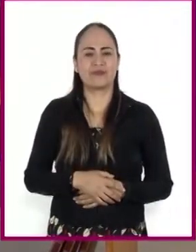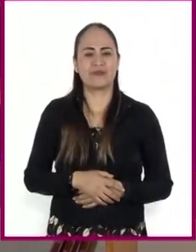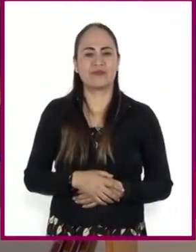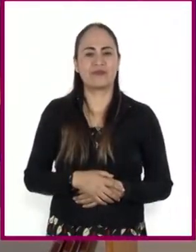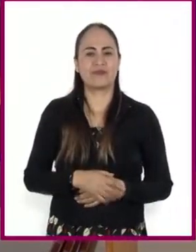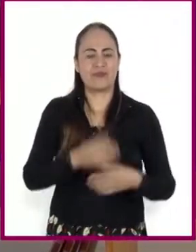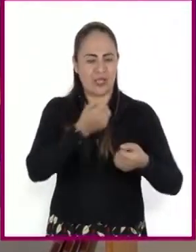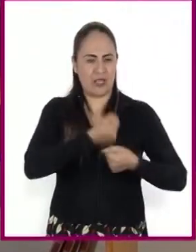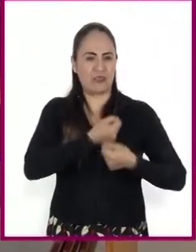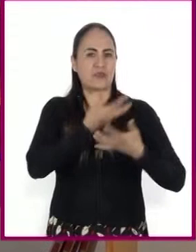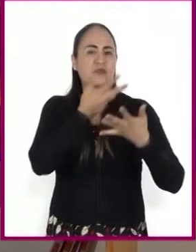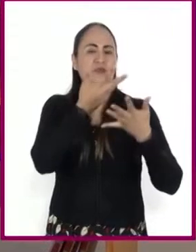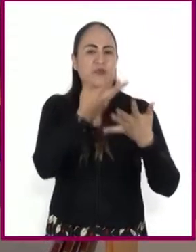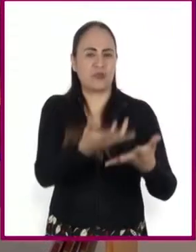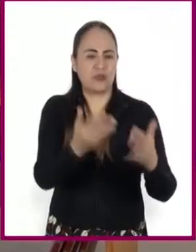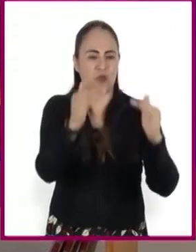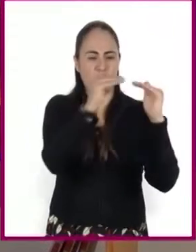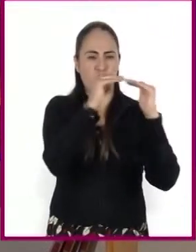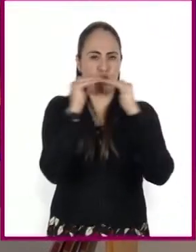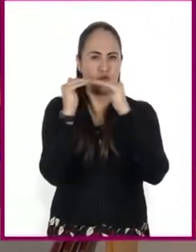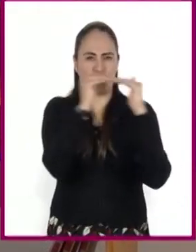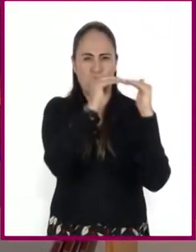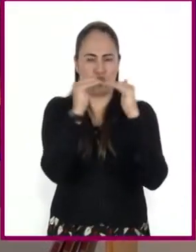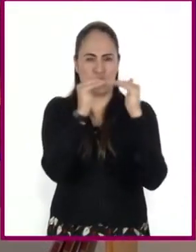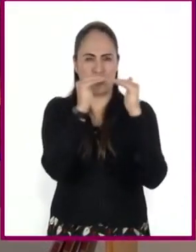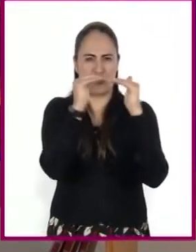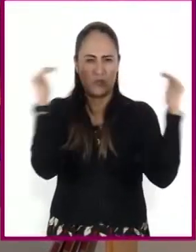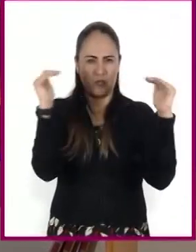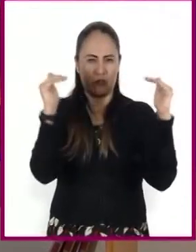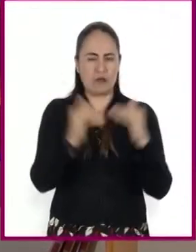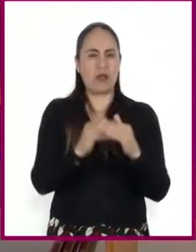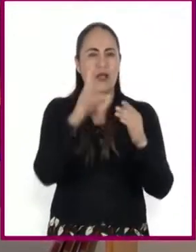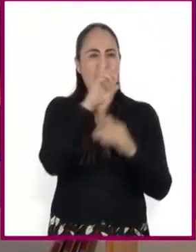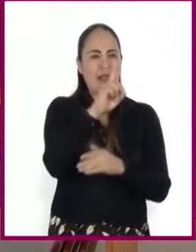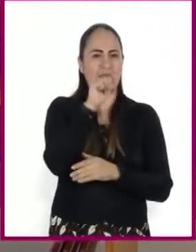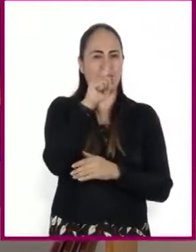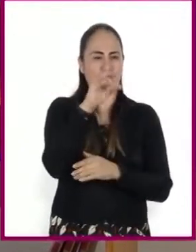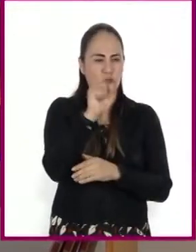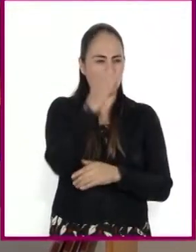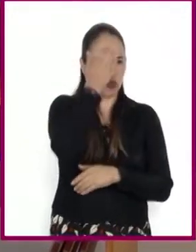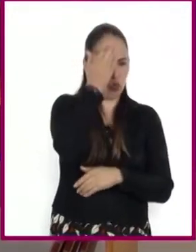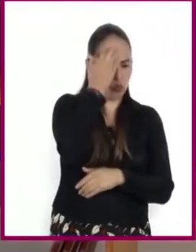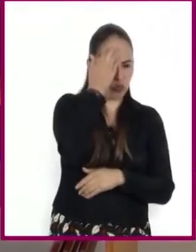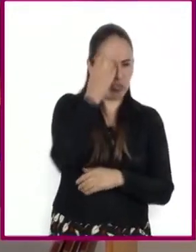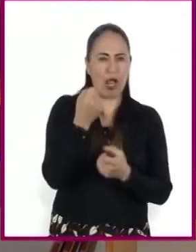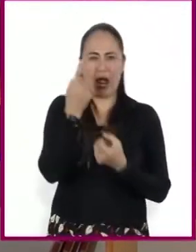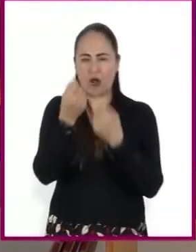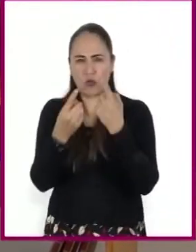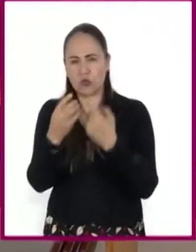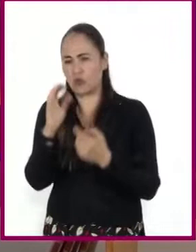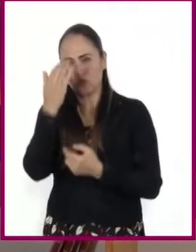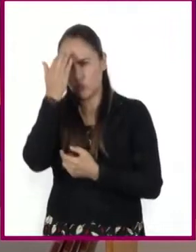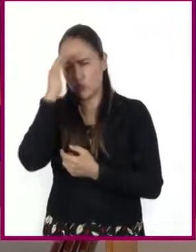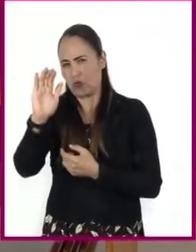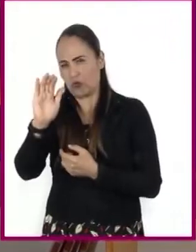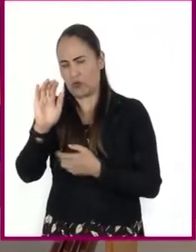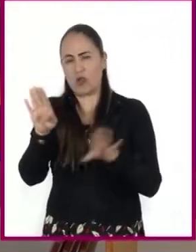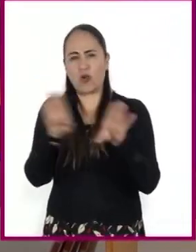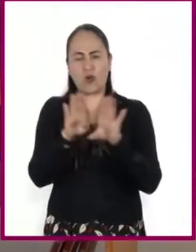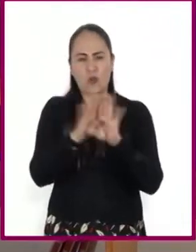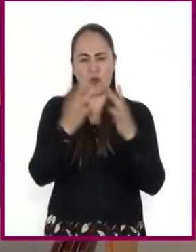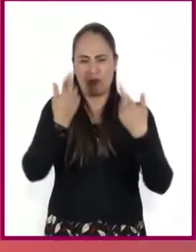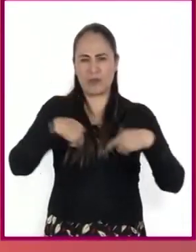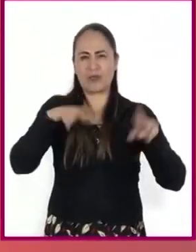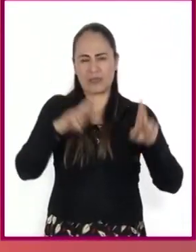que establece una igualdad en la que se relacionan datos conocidos y desconocidos, los cuales se representan con